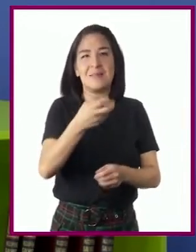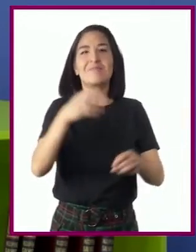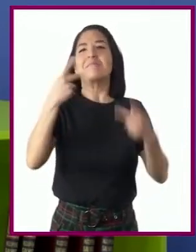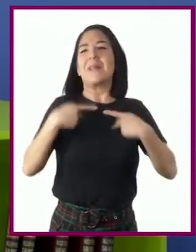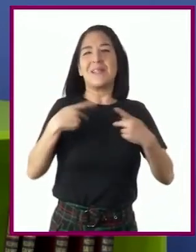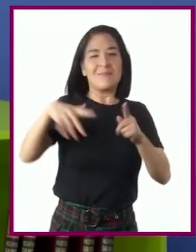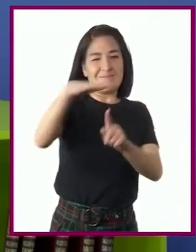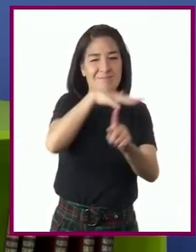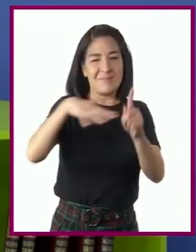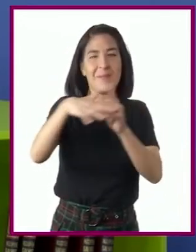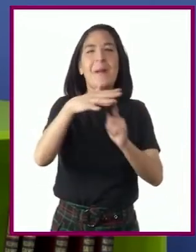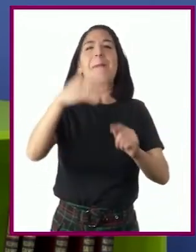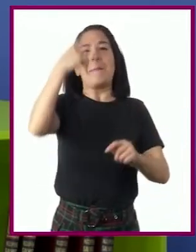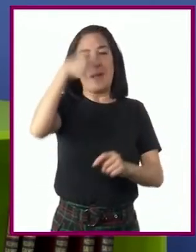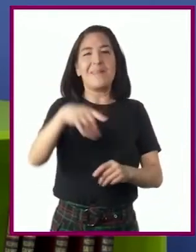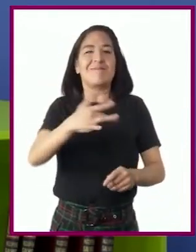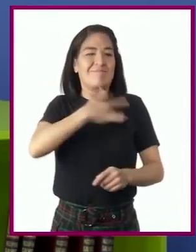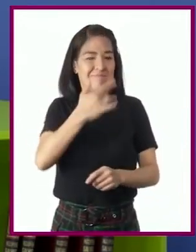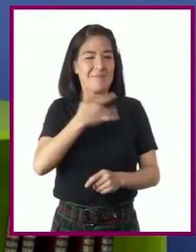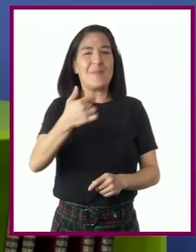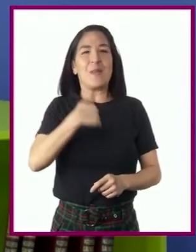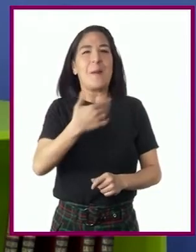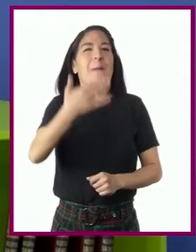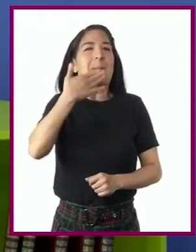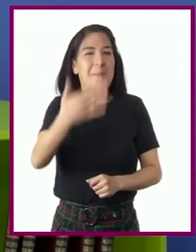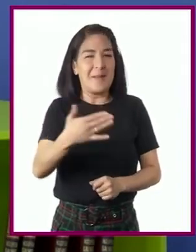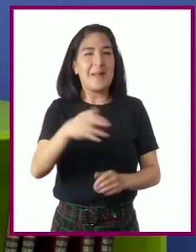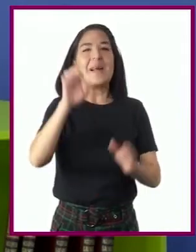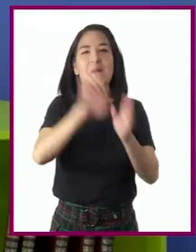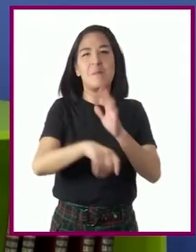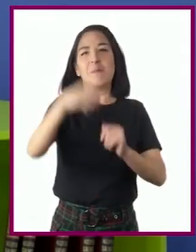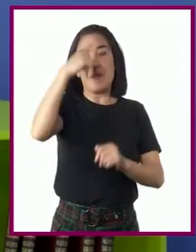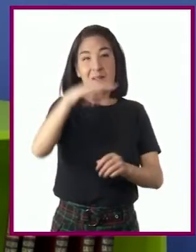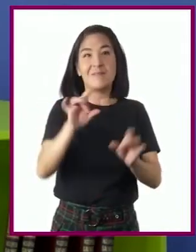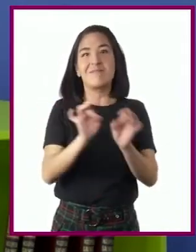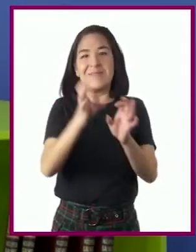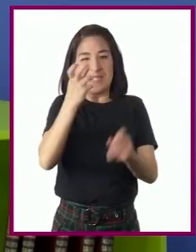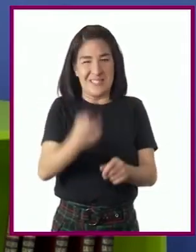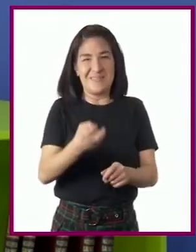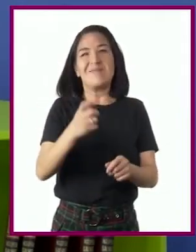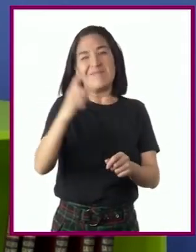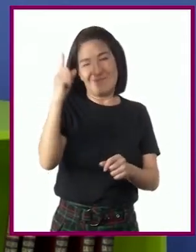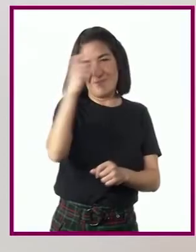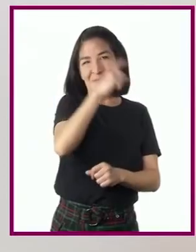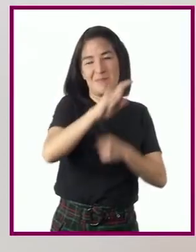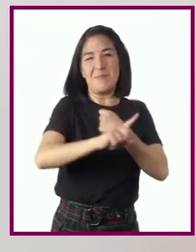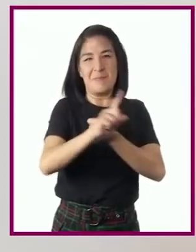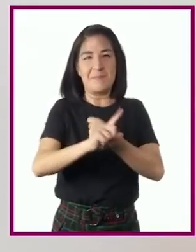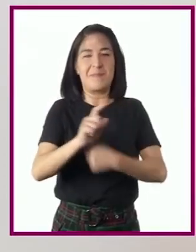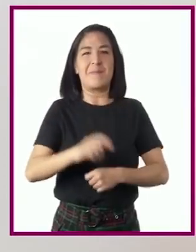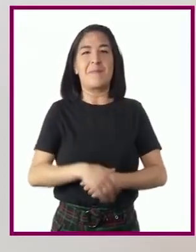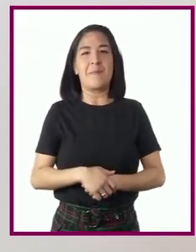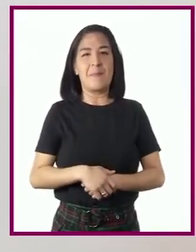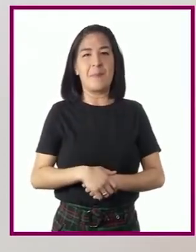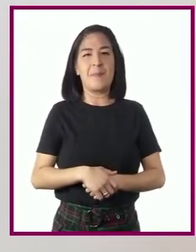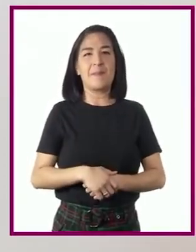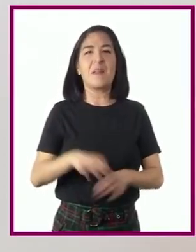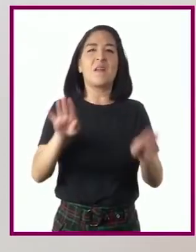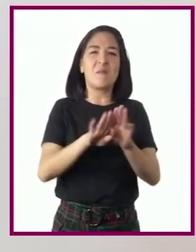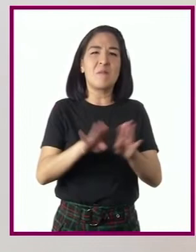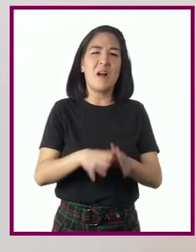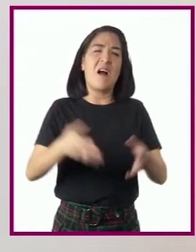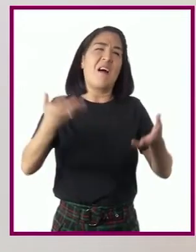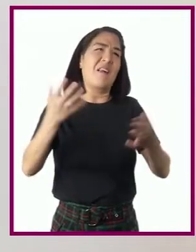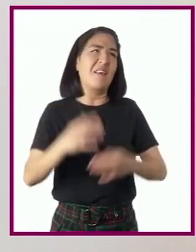a estar emocionalmente fuertes para cuando tengamos que pasar por una situación complicada. No martirizarnos